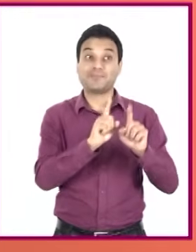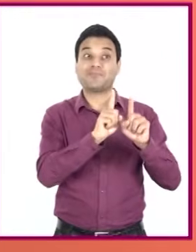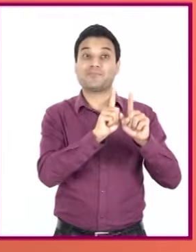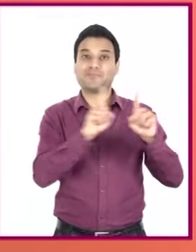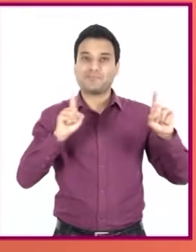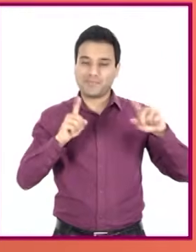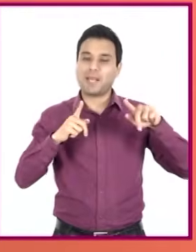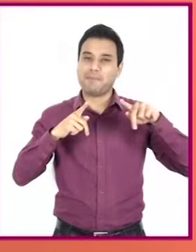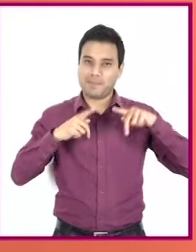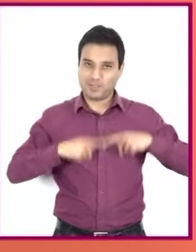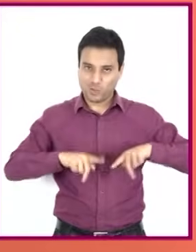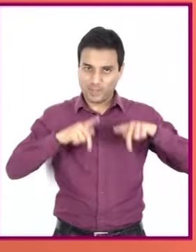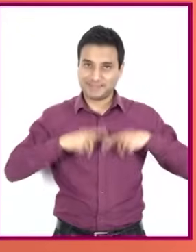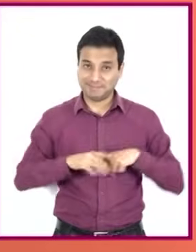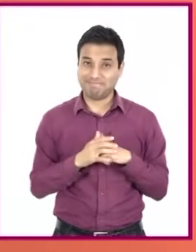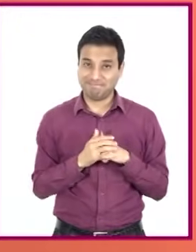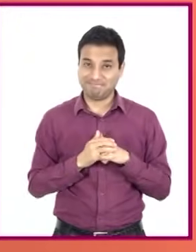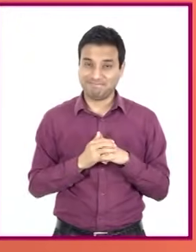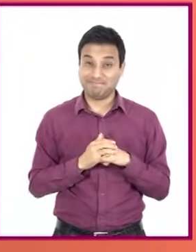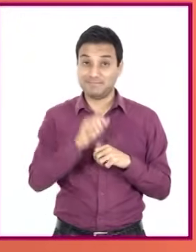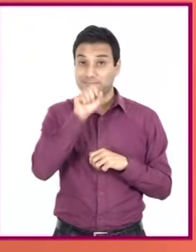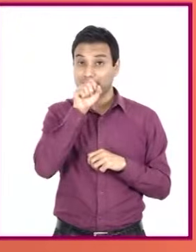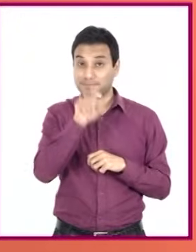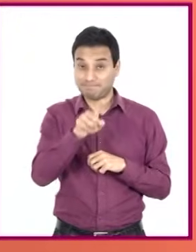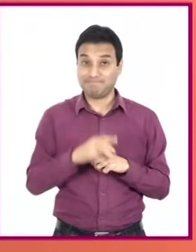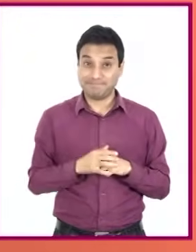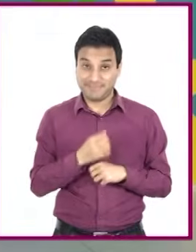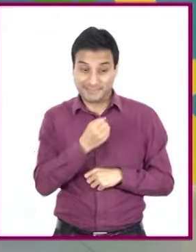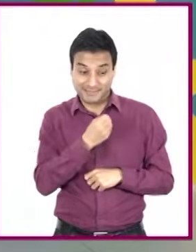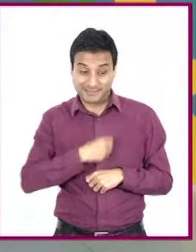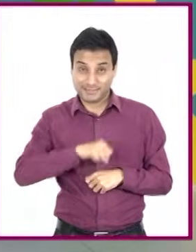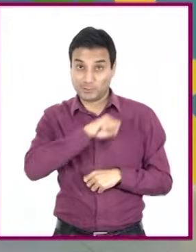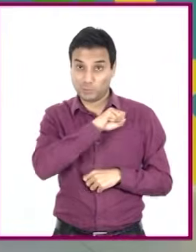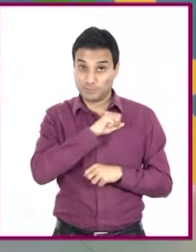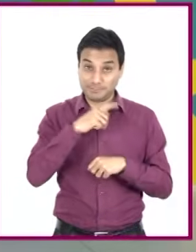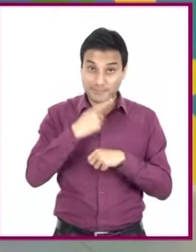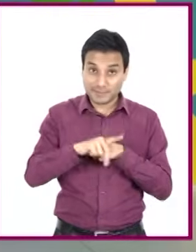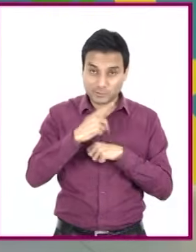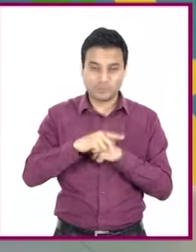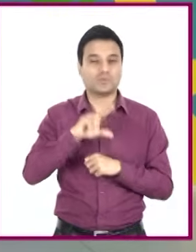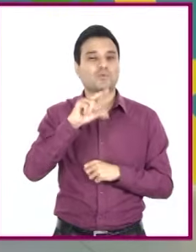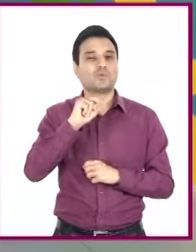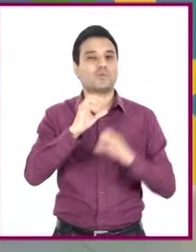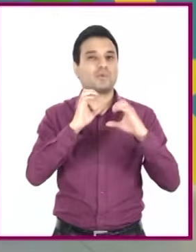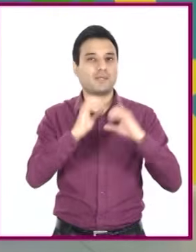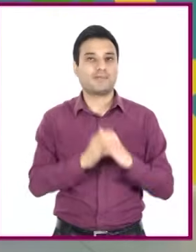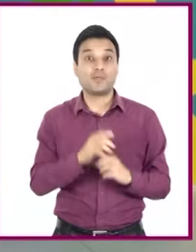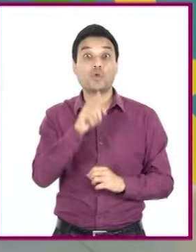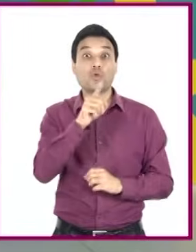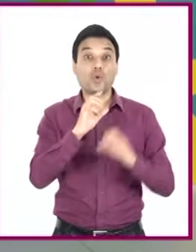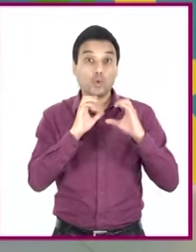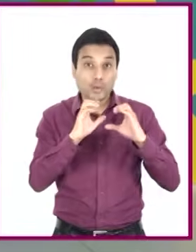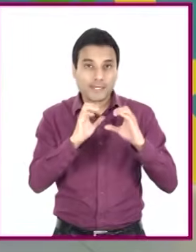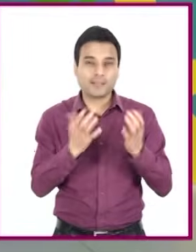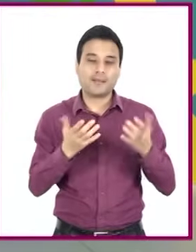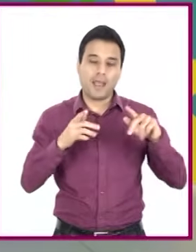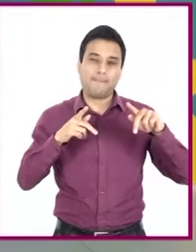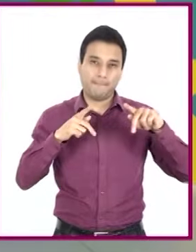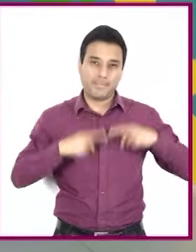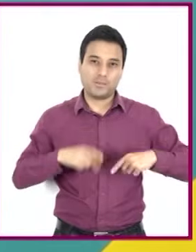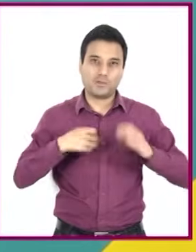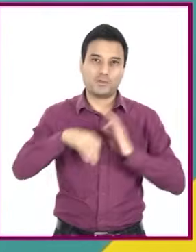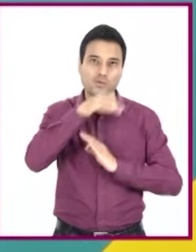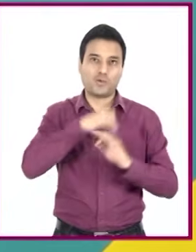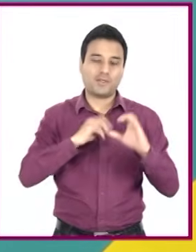evitando situaciones que puedan llegar a poner en riesgo su salud. Recuerden que si se cuidan ustedes, nos cuidamos